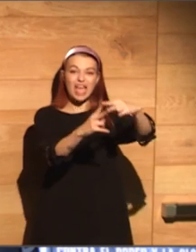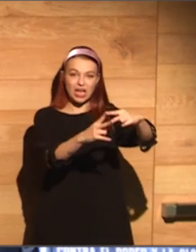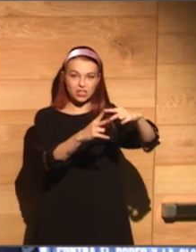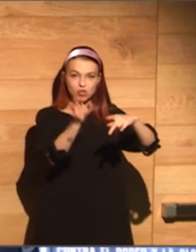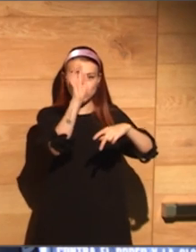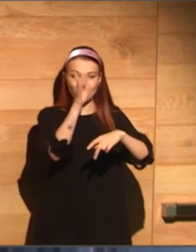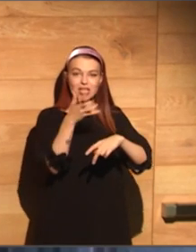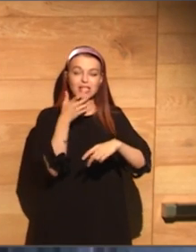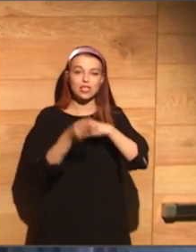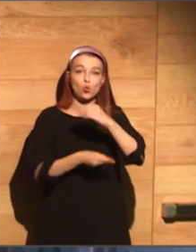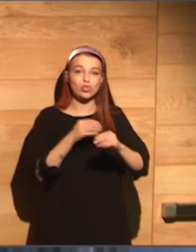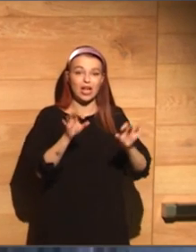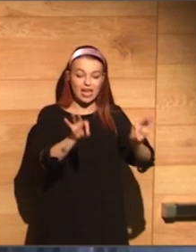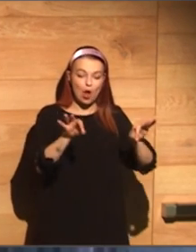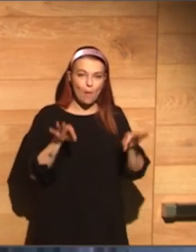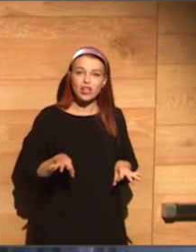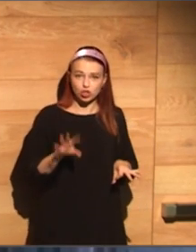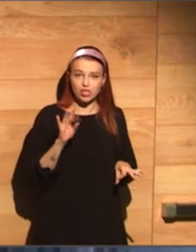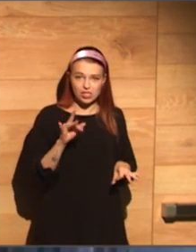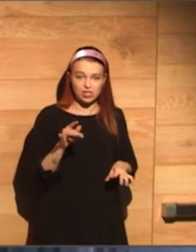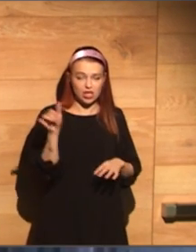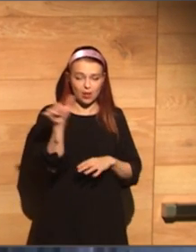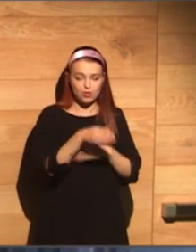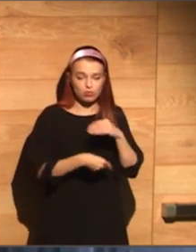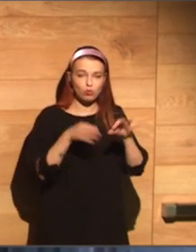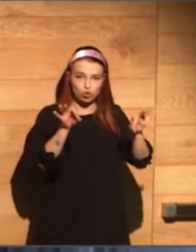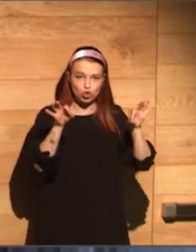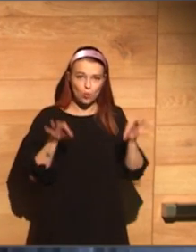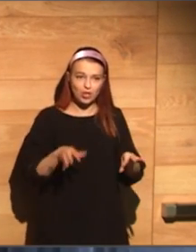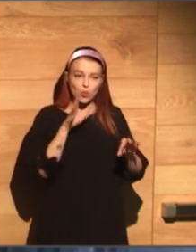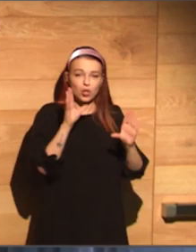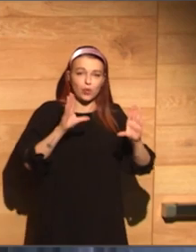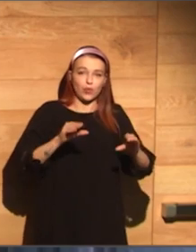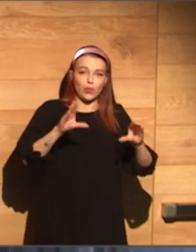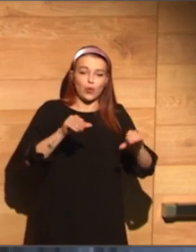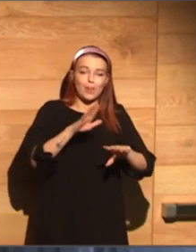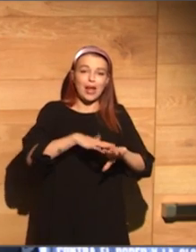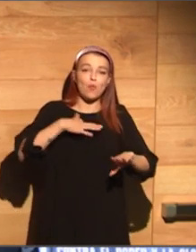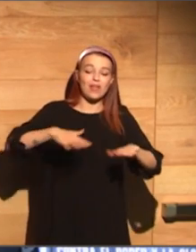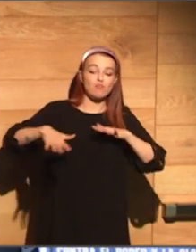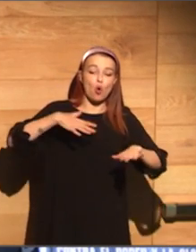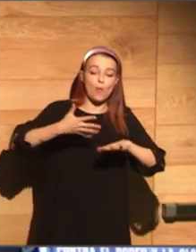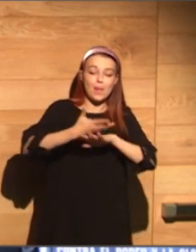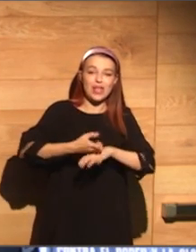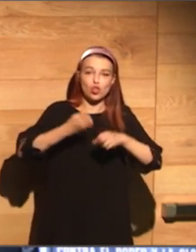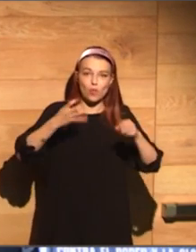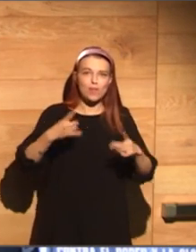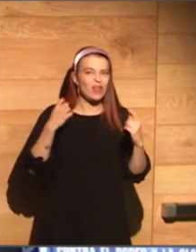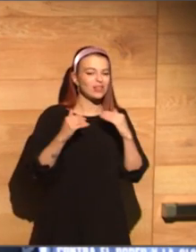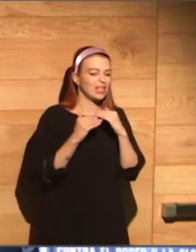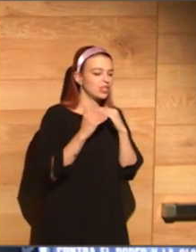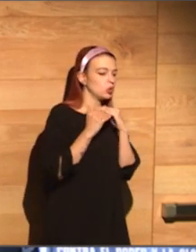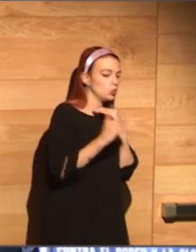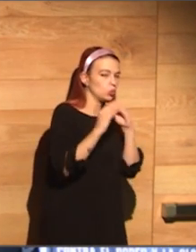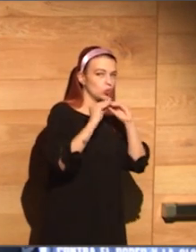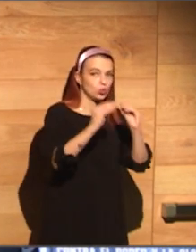Usaron neumáticos en esa claro, peli. No hay más remedio. Es que están un poquito deshinchados para que absorban el movimiento, pero claro, necesitan un suelo suelo muy liso. En cuanto hay una